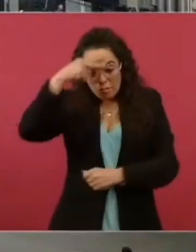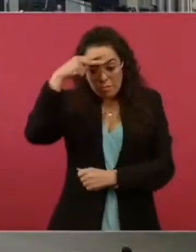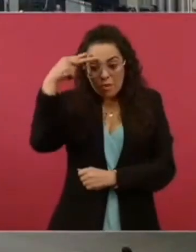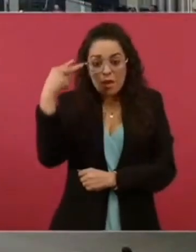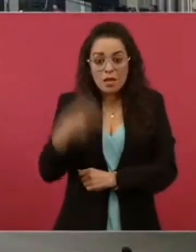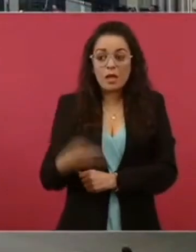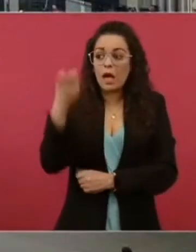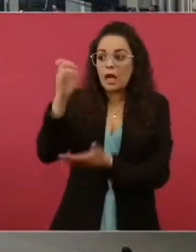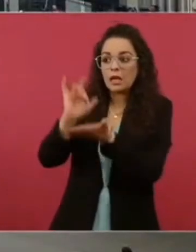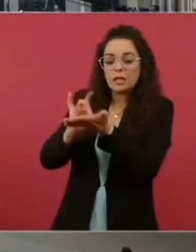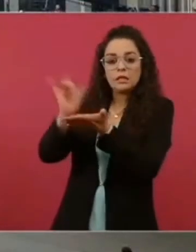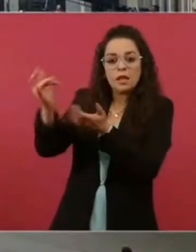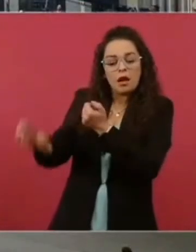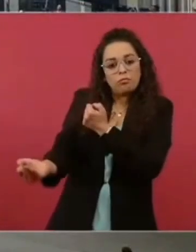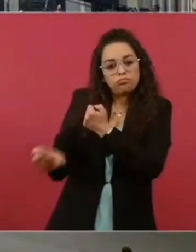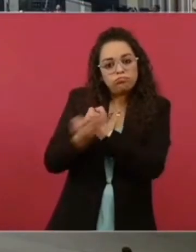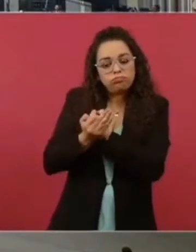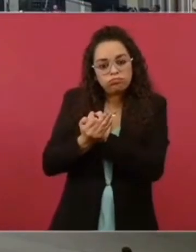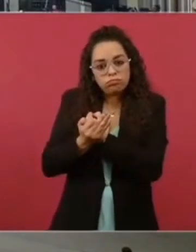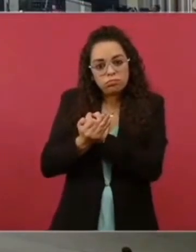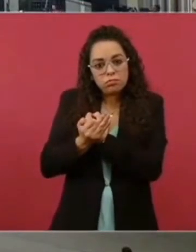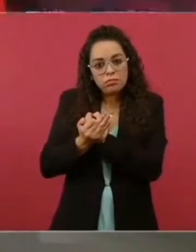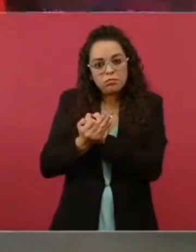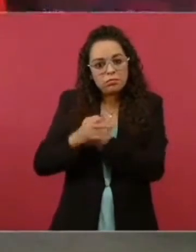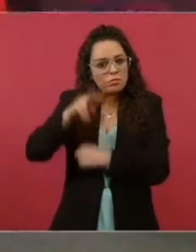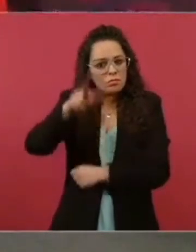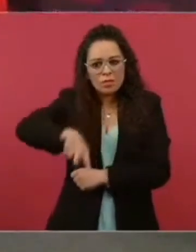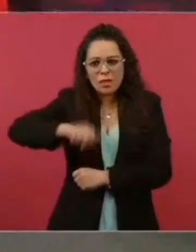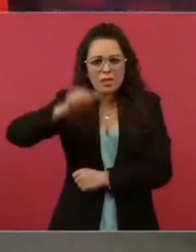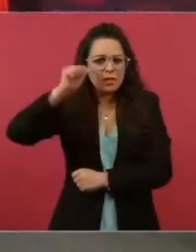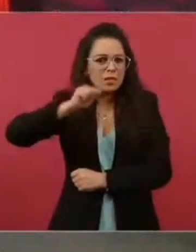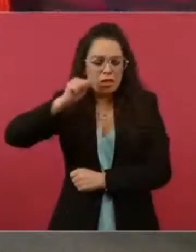lo que nos ha protegido siempre